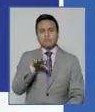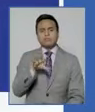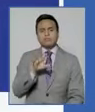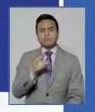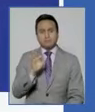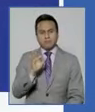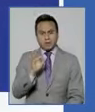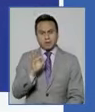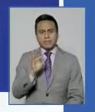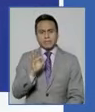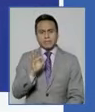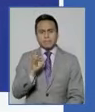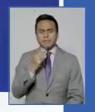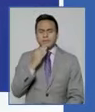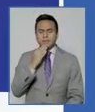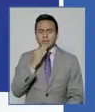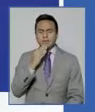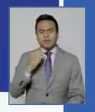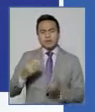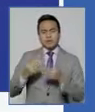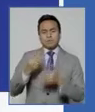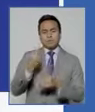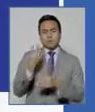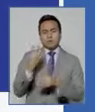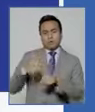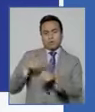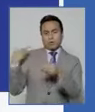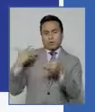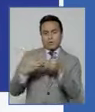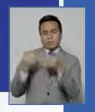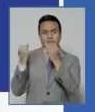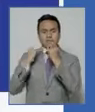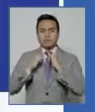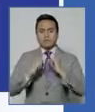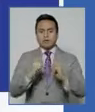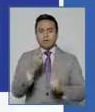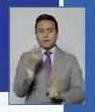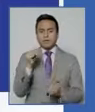840.150 y durante las últimas 24 horas se han informado